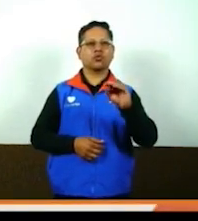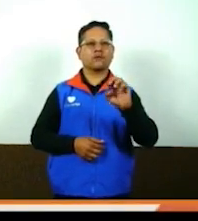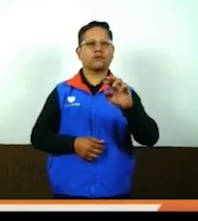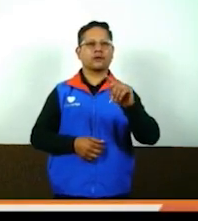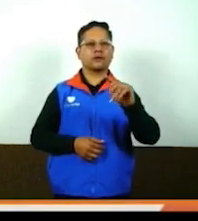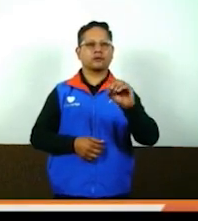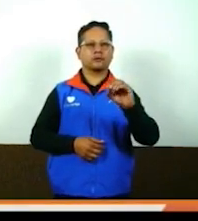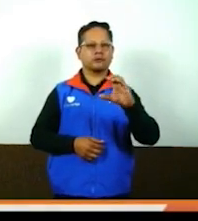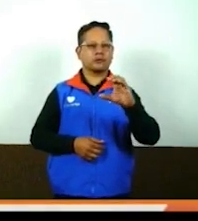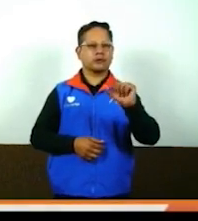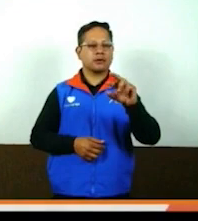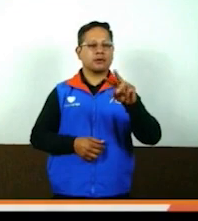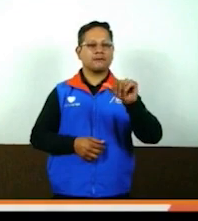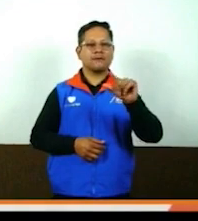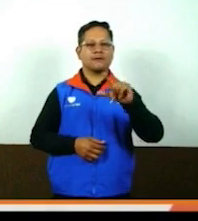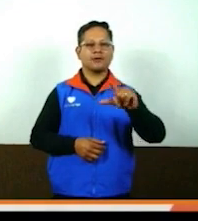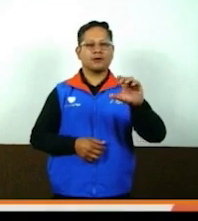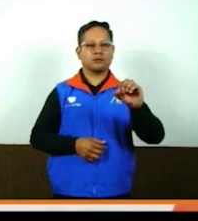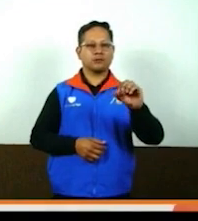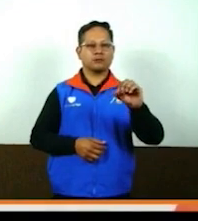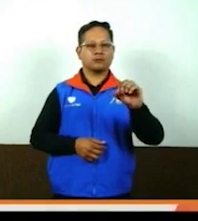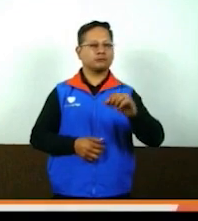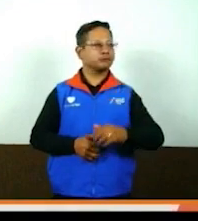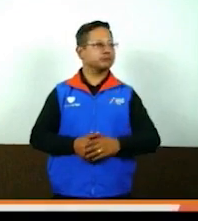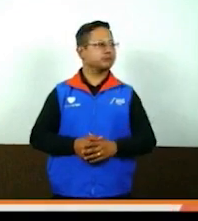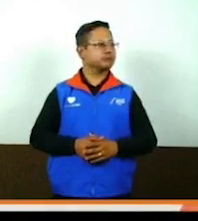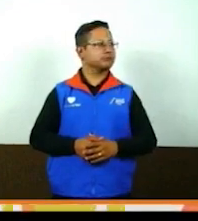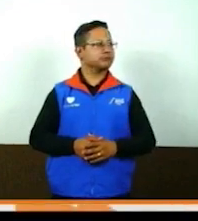Roberto Carballo Escobar.